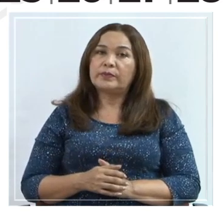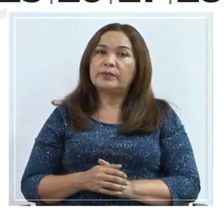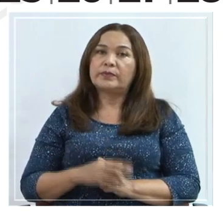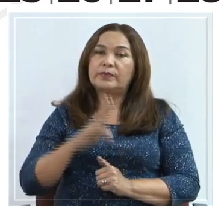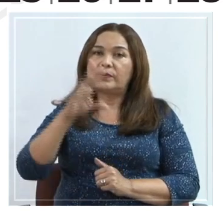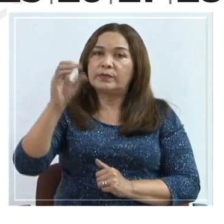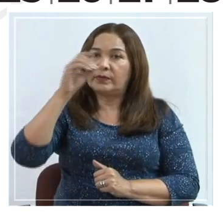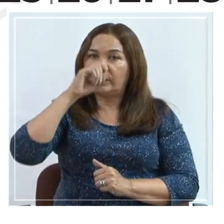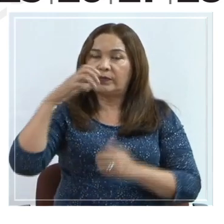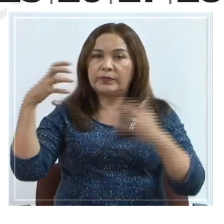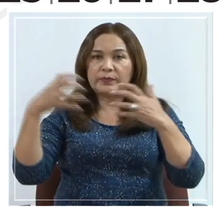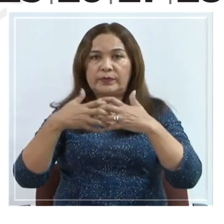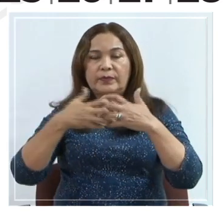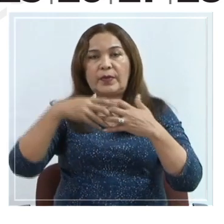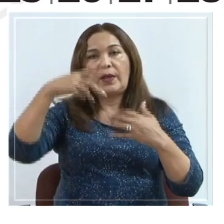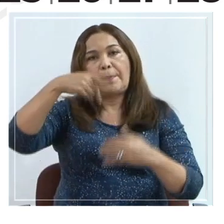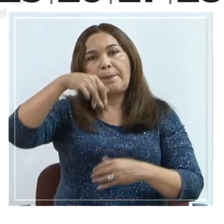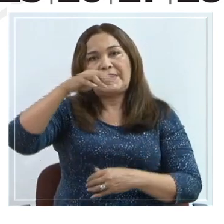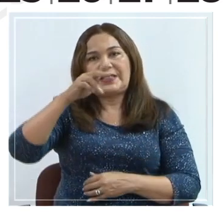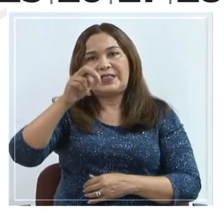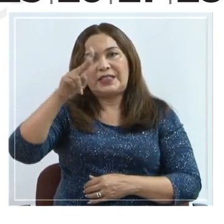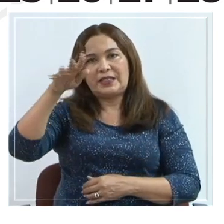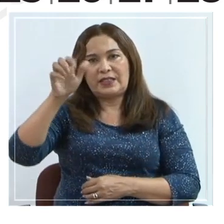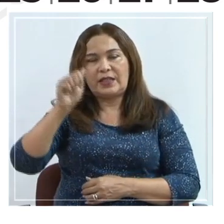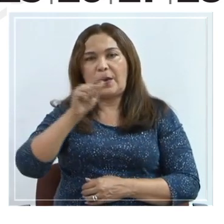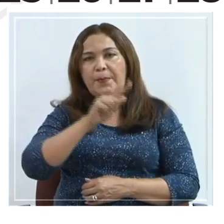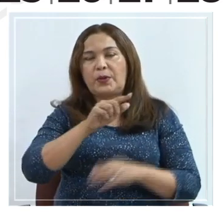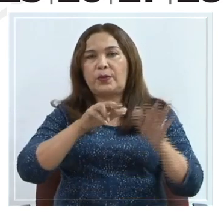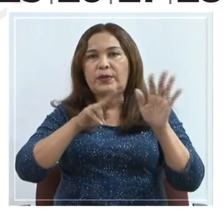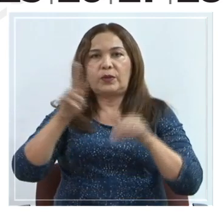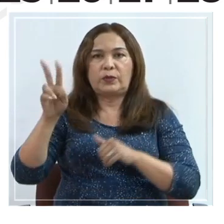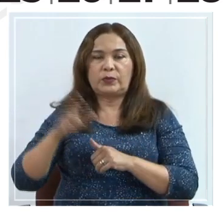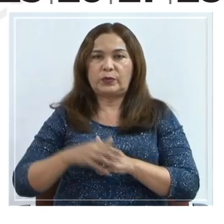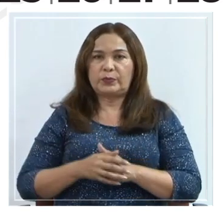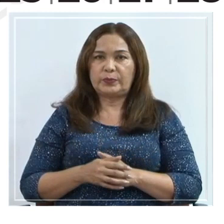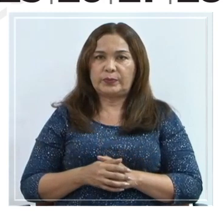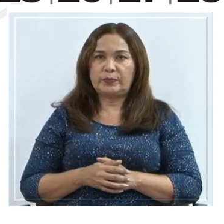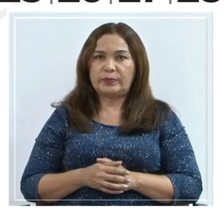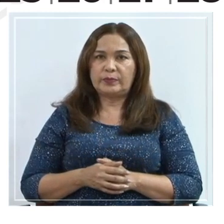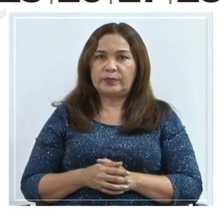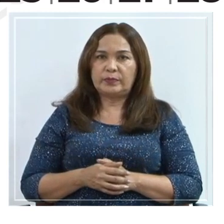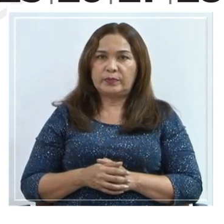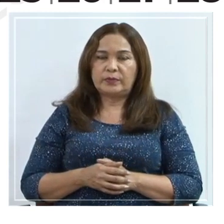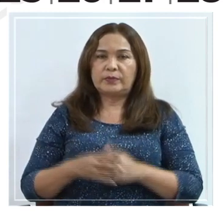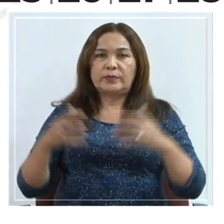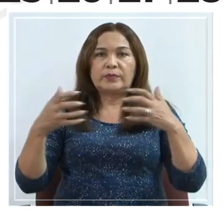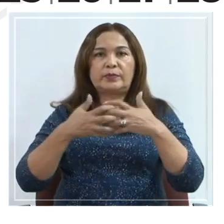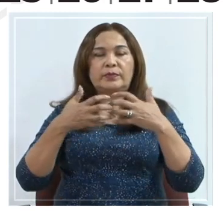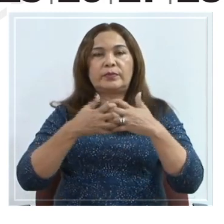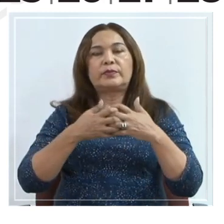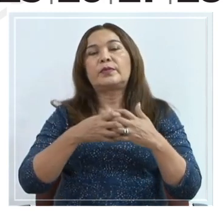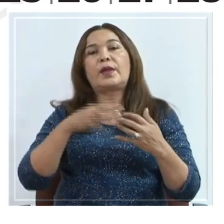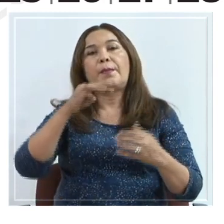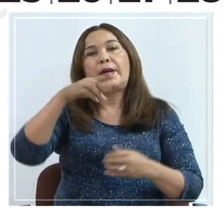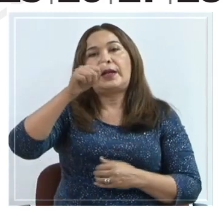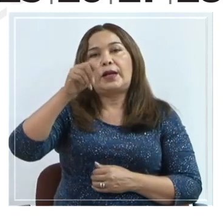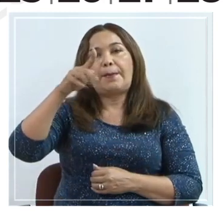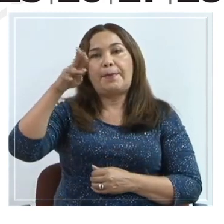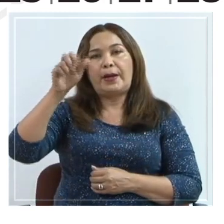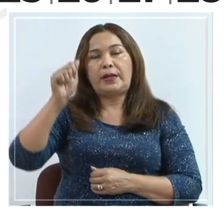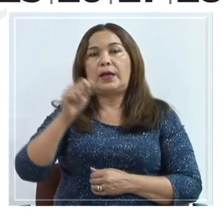bicentenario de la batalla de pichincha 1822 batalla de maracapana